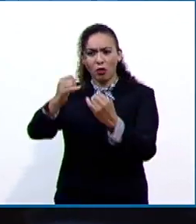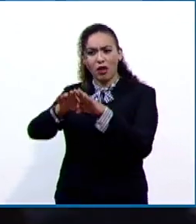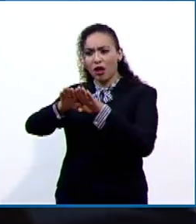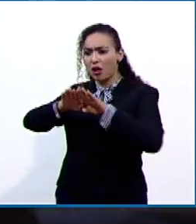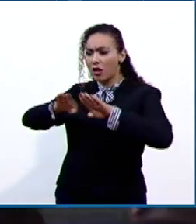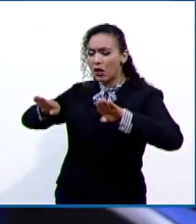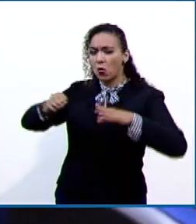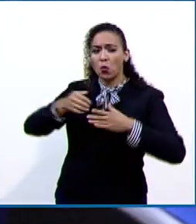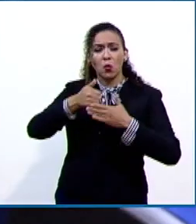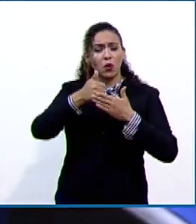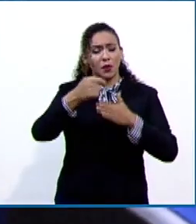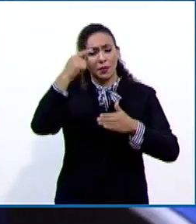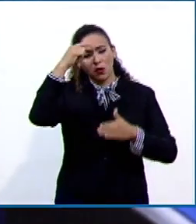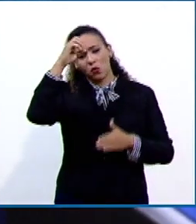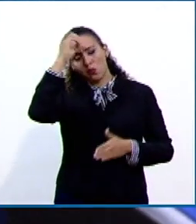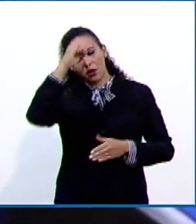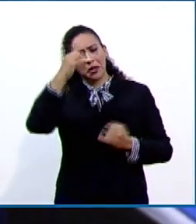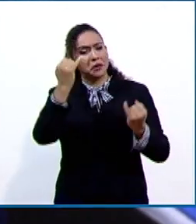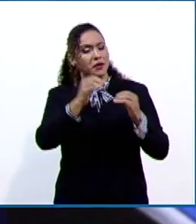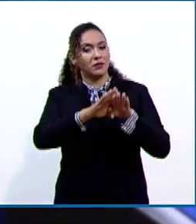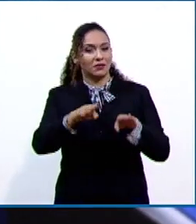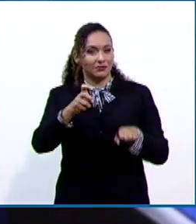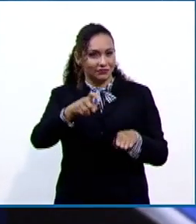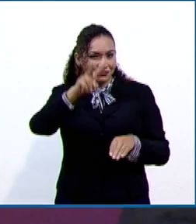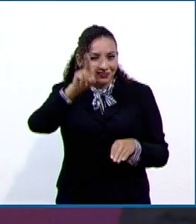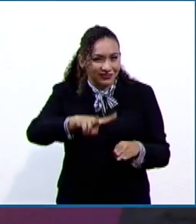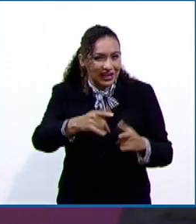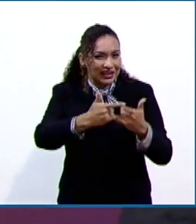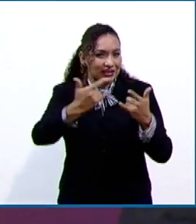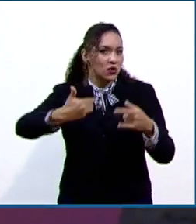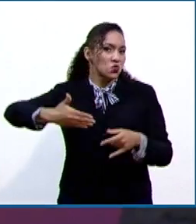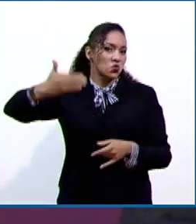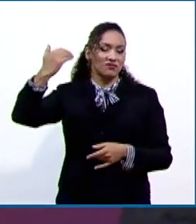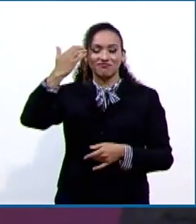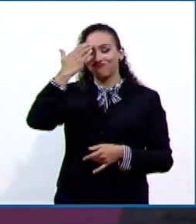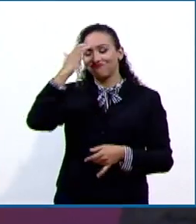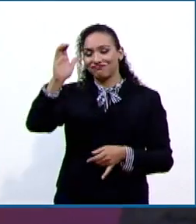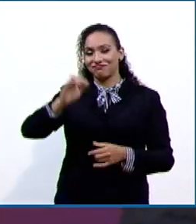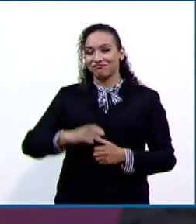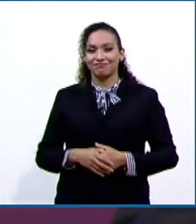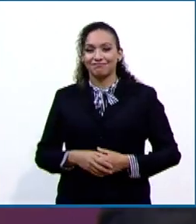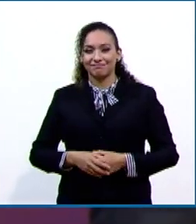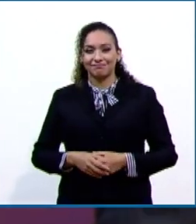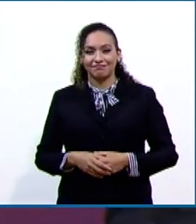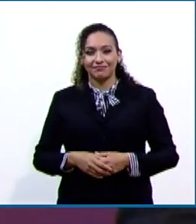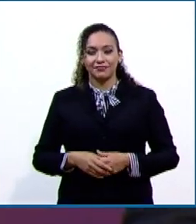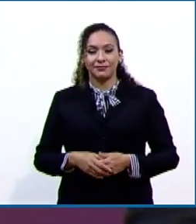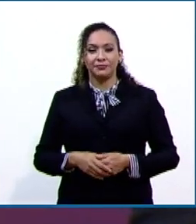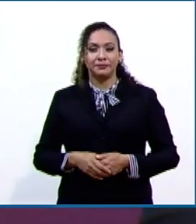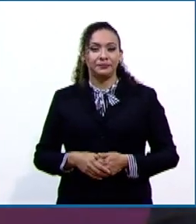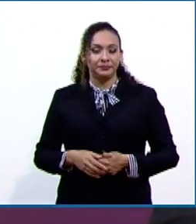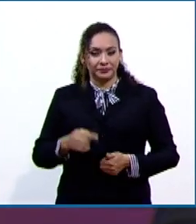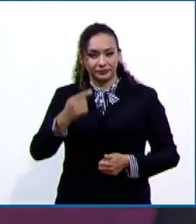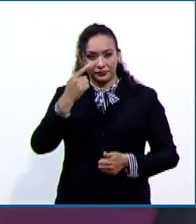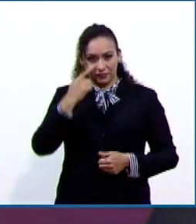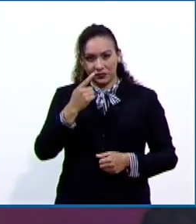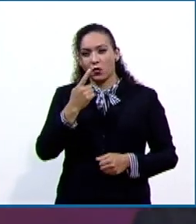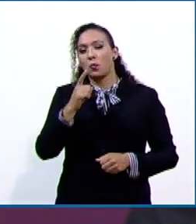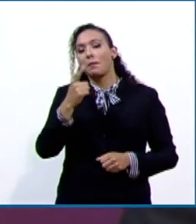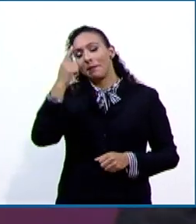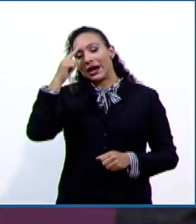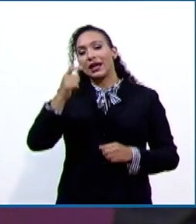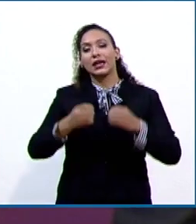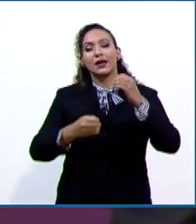violar las reglas es desconocer la historia. En un Estado constitucional, la función más valiosa de